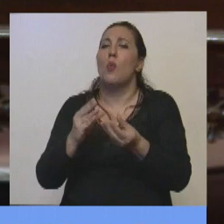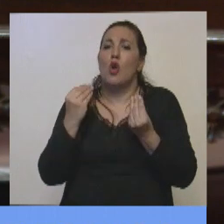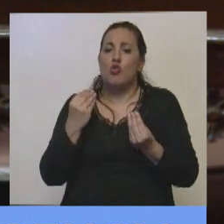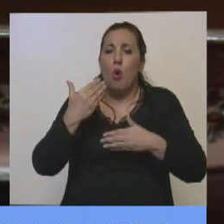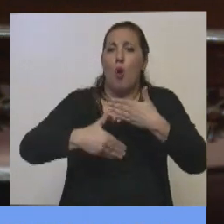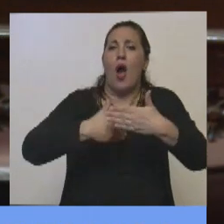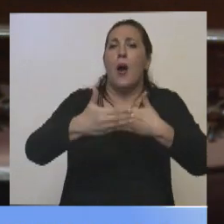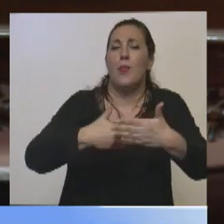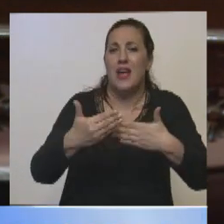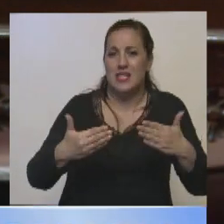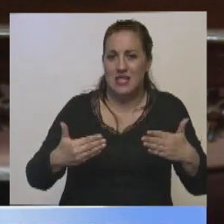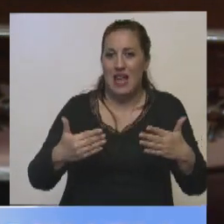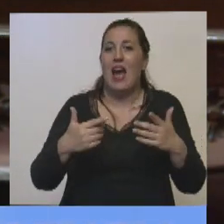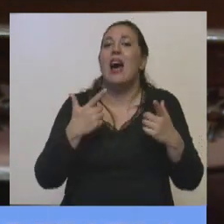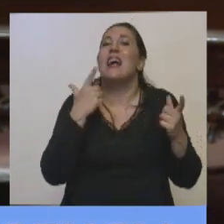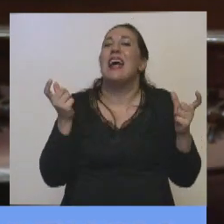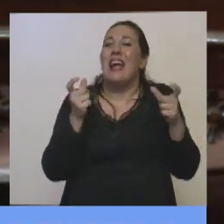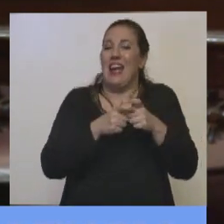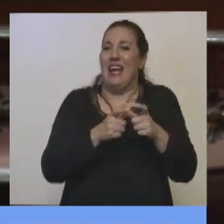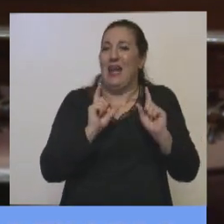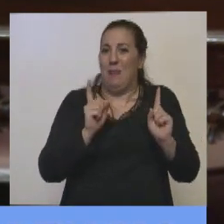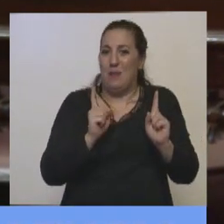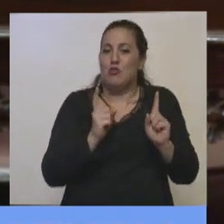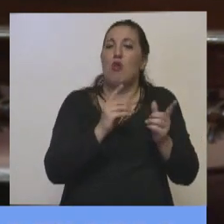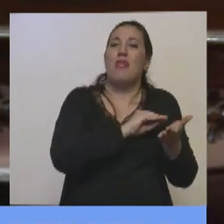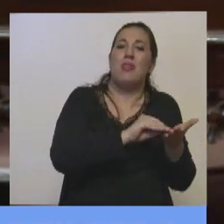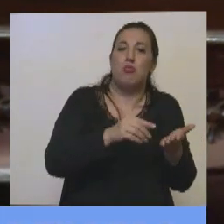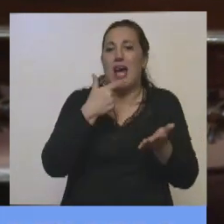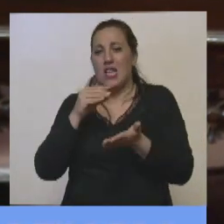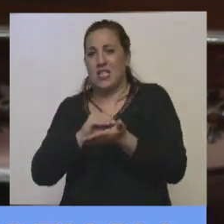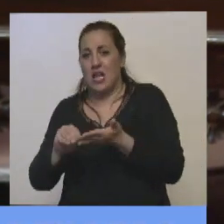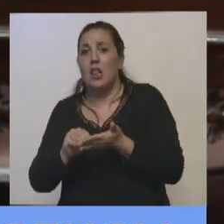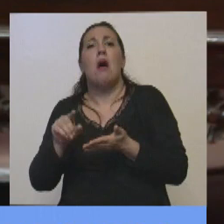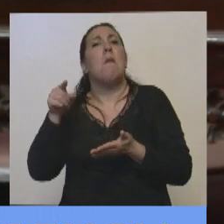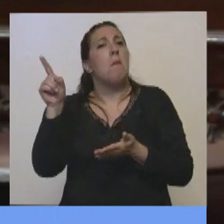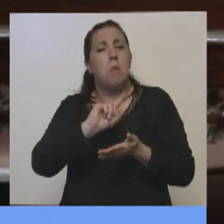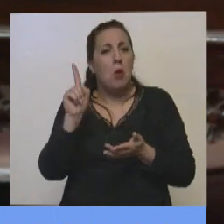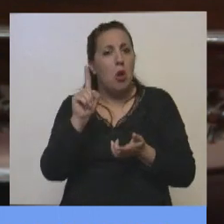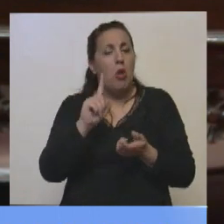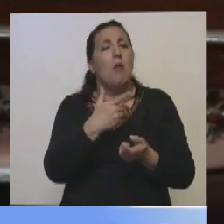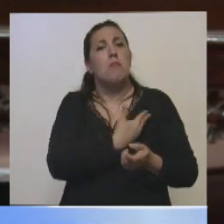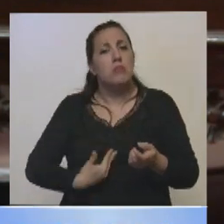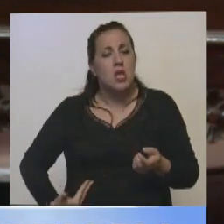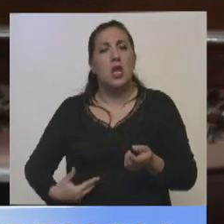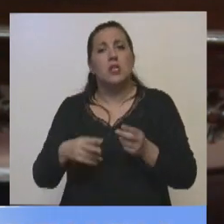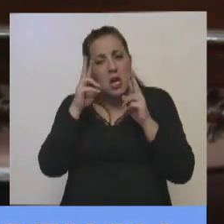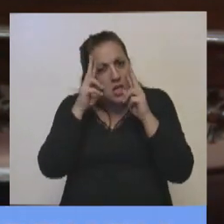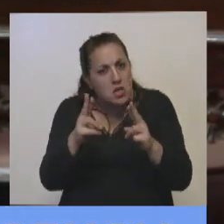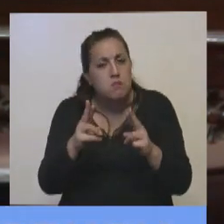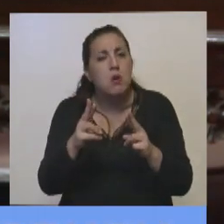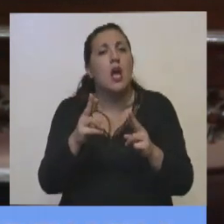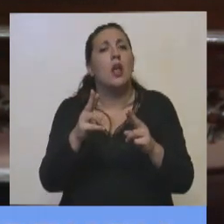una institución que es la comisión bicameral pero no respetuoso de la división de poderes y dándole la importancia